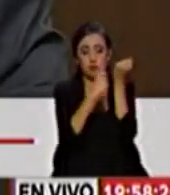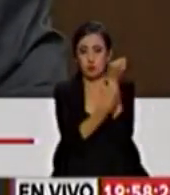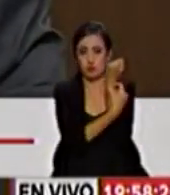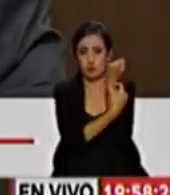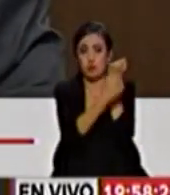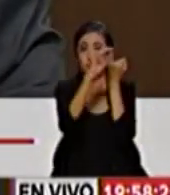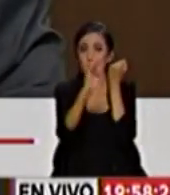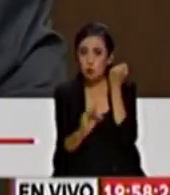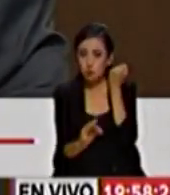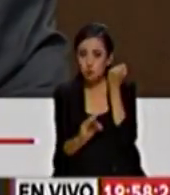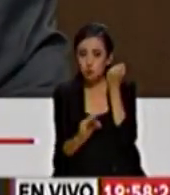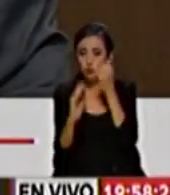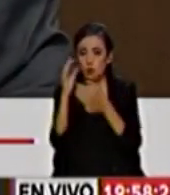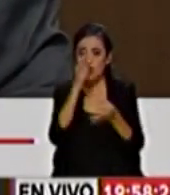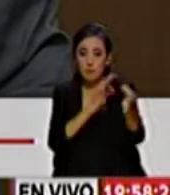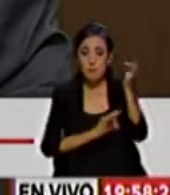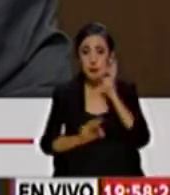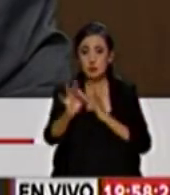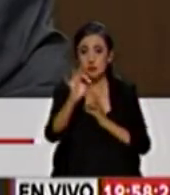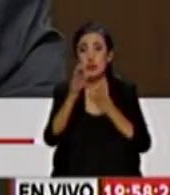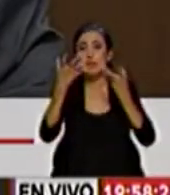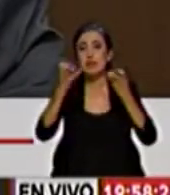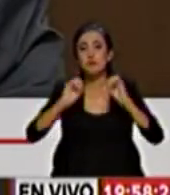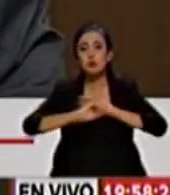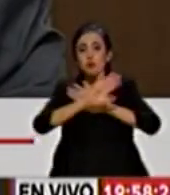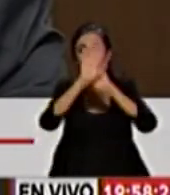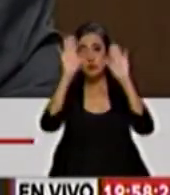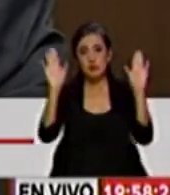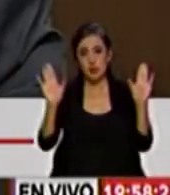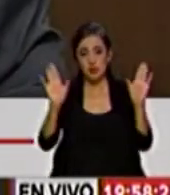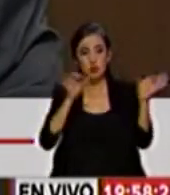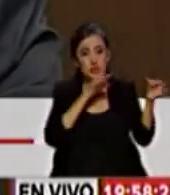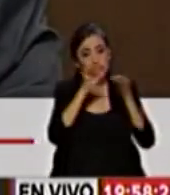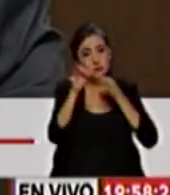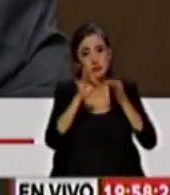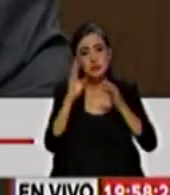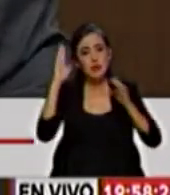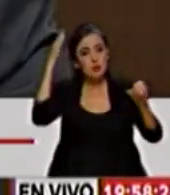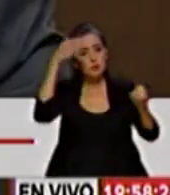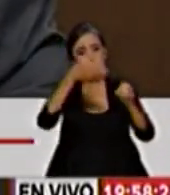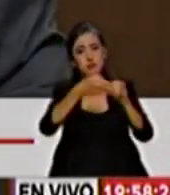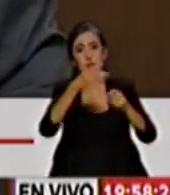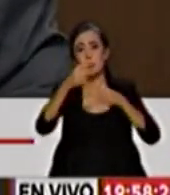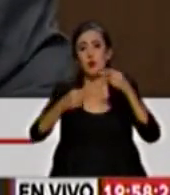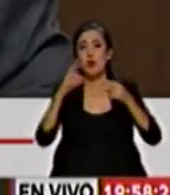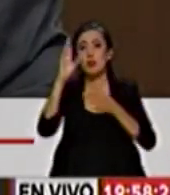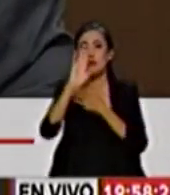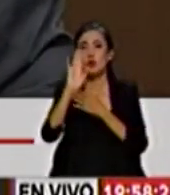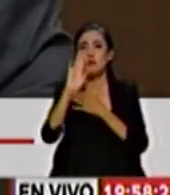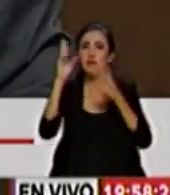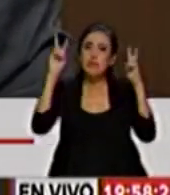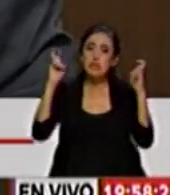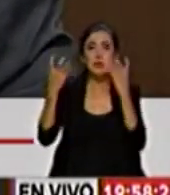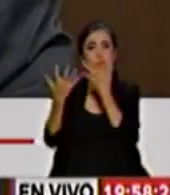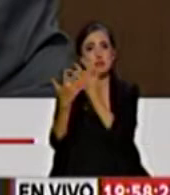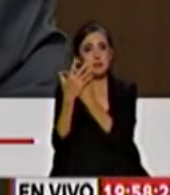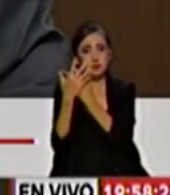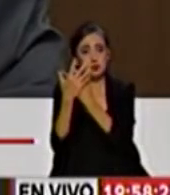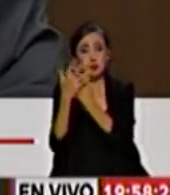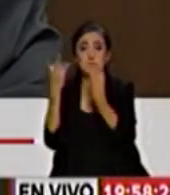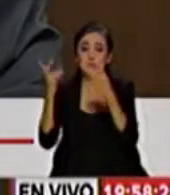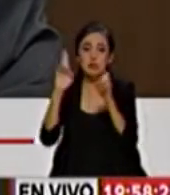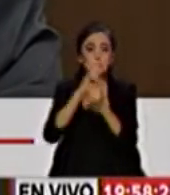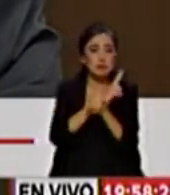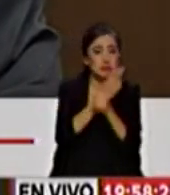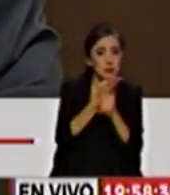este proceso de transición queremos dejar absolutamente claro hacia dónde nos dirigimos en materia de rehabilitación social y de la utilización de